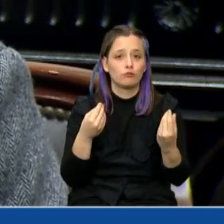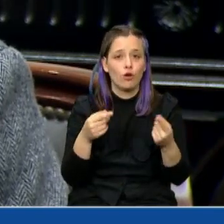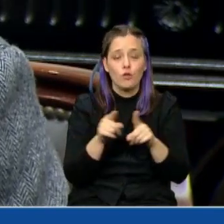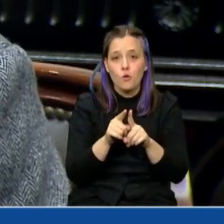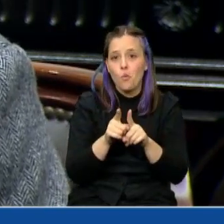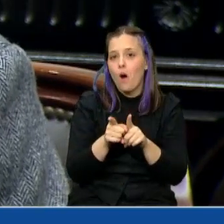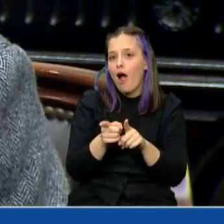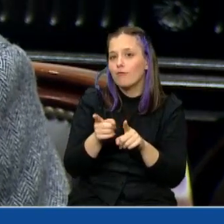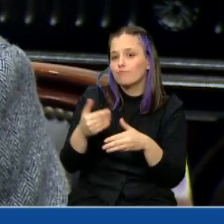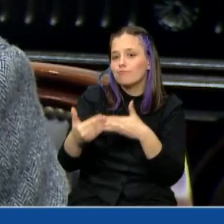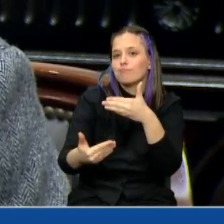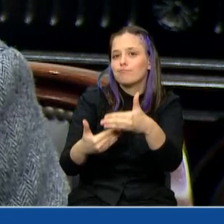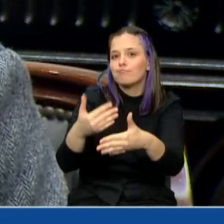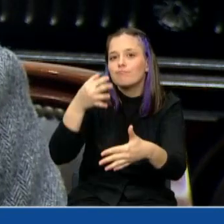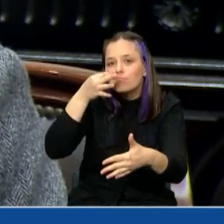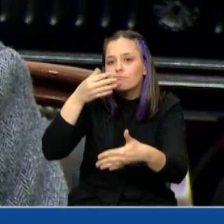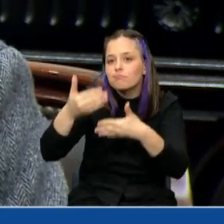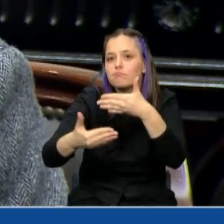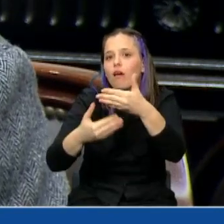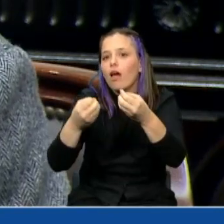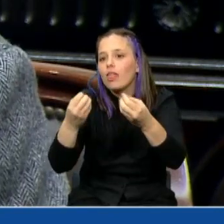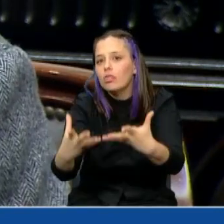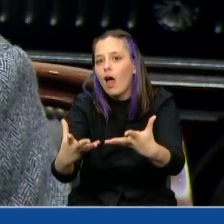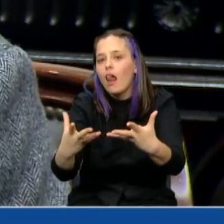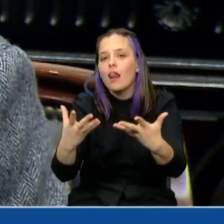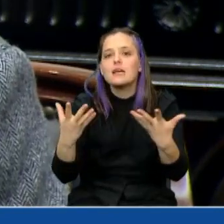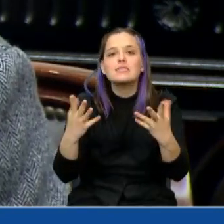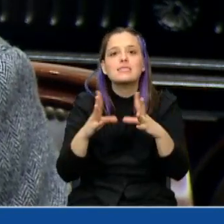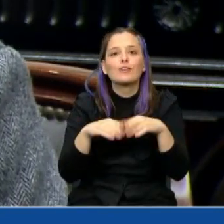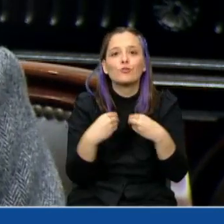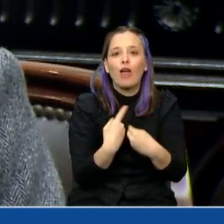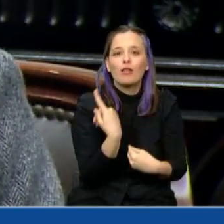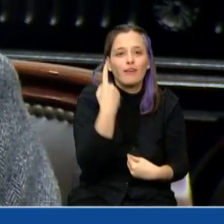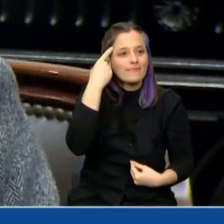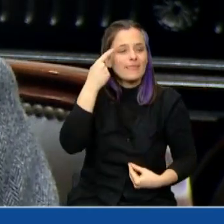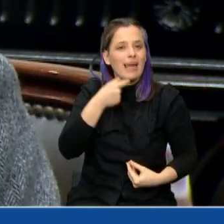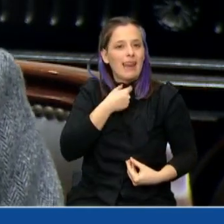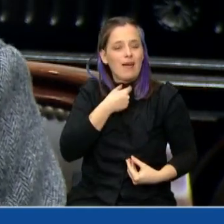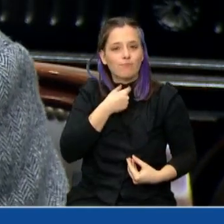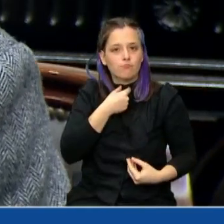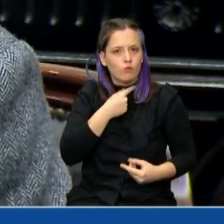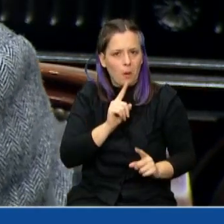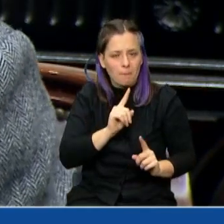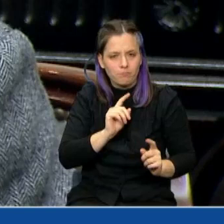la práctica, en la realidad, los resultados esperados o los resultados deseados.